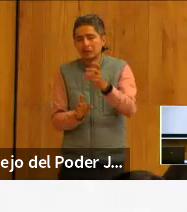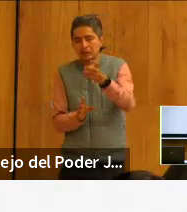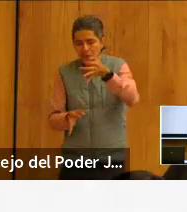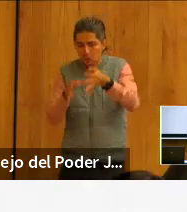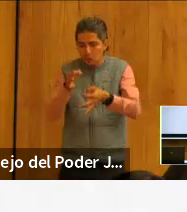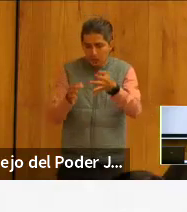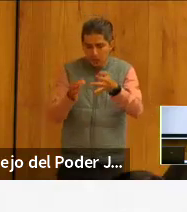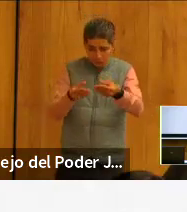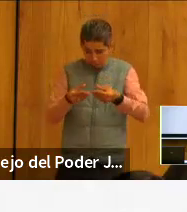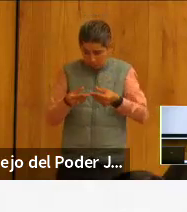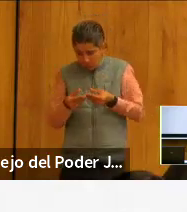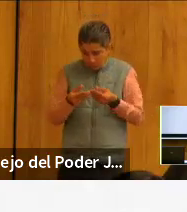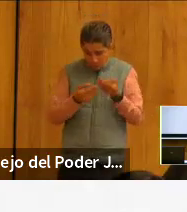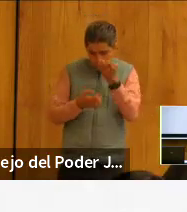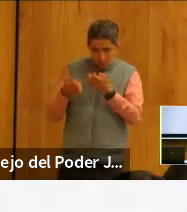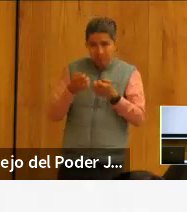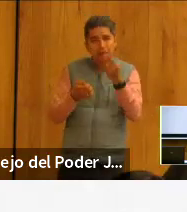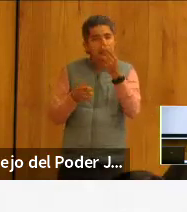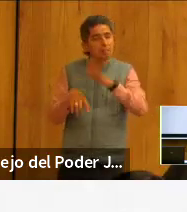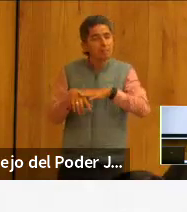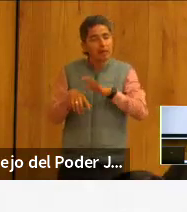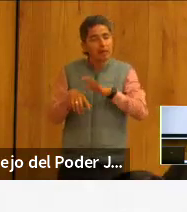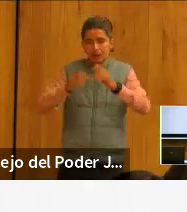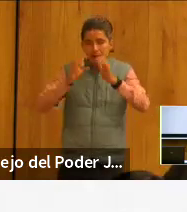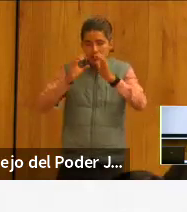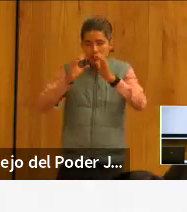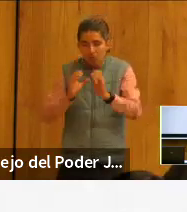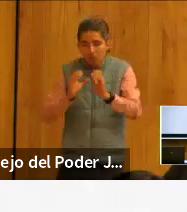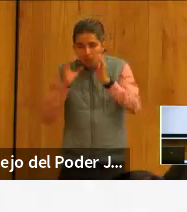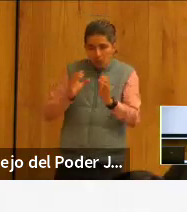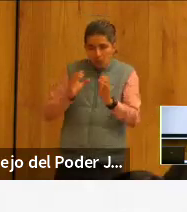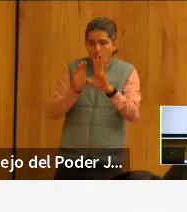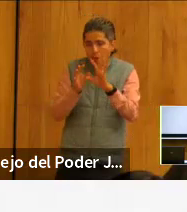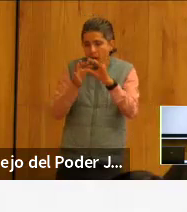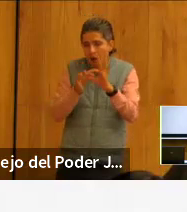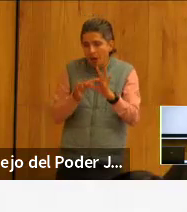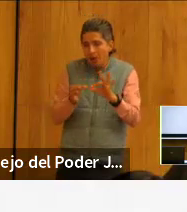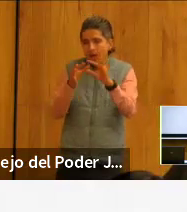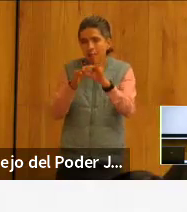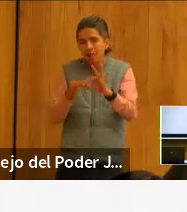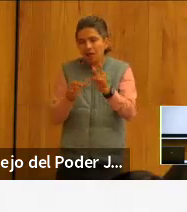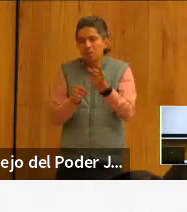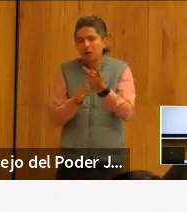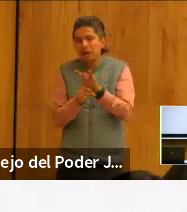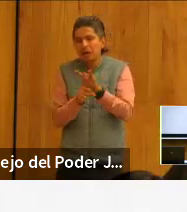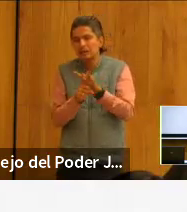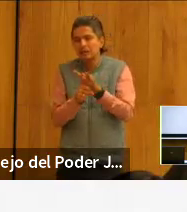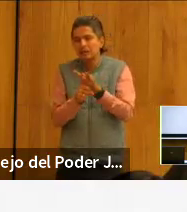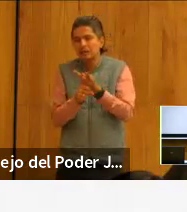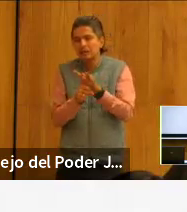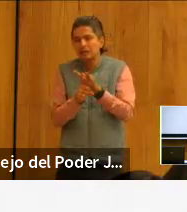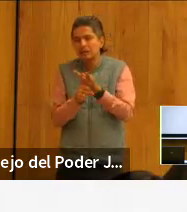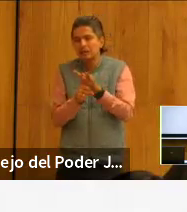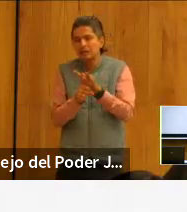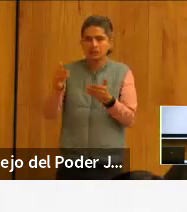juicios, tenemos que tener especial cuidado en las narrativas de los hechos. Hay que